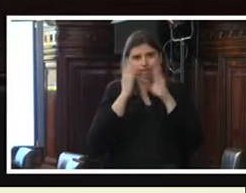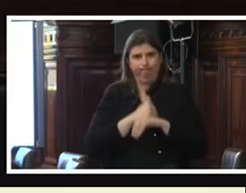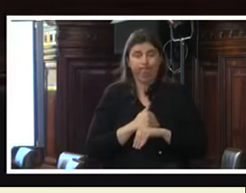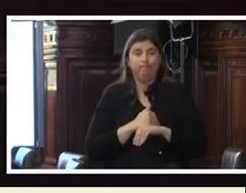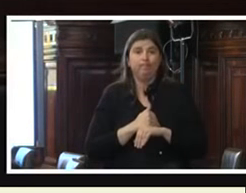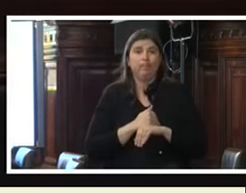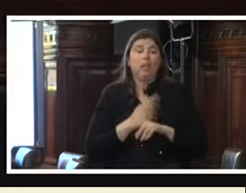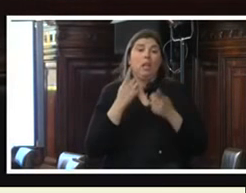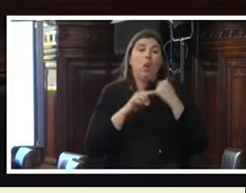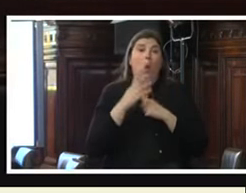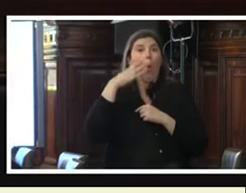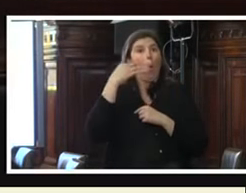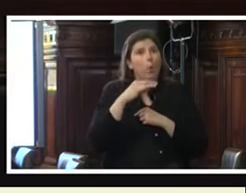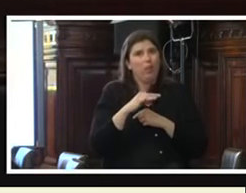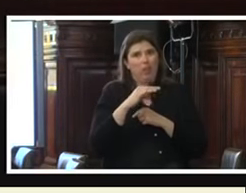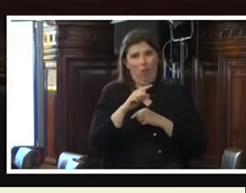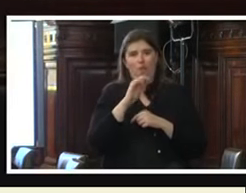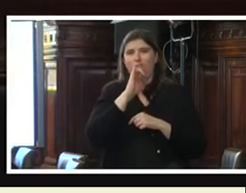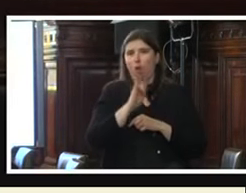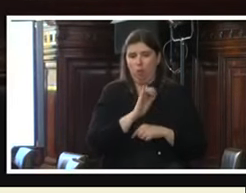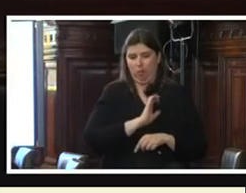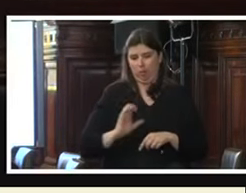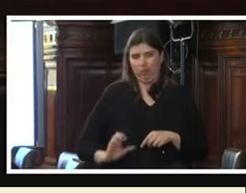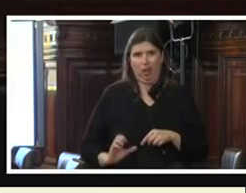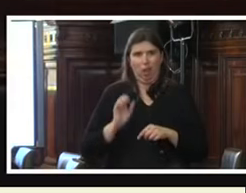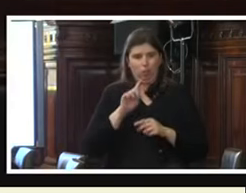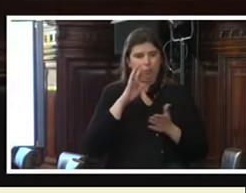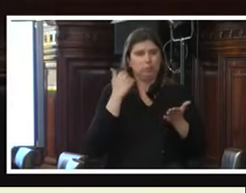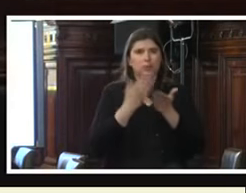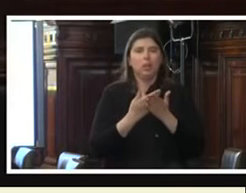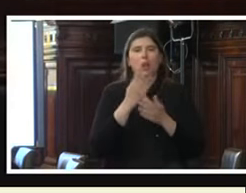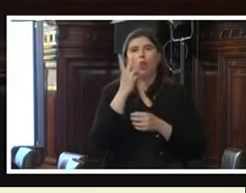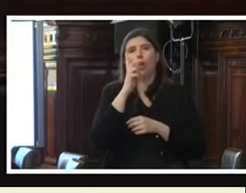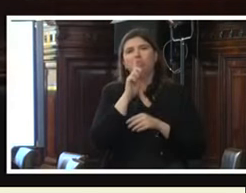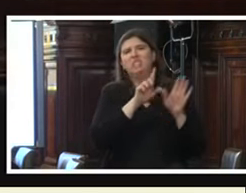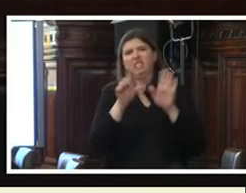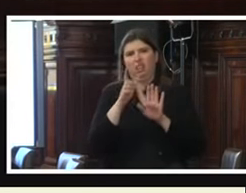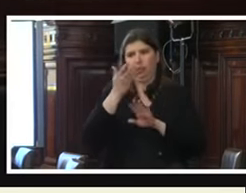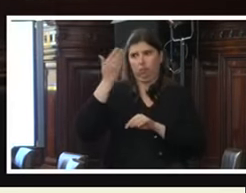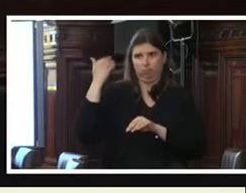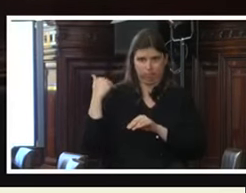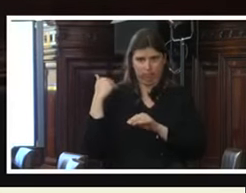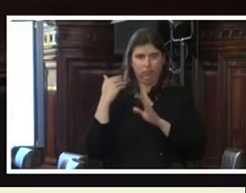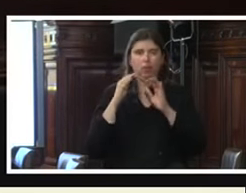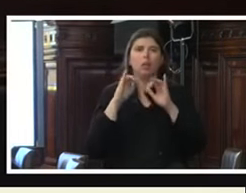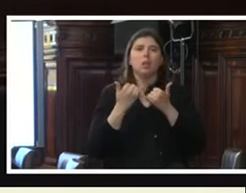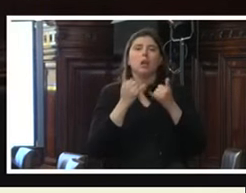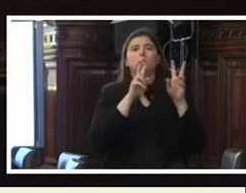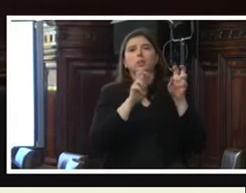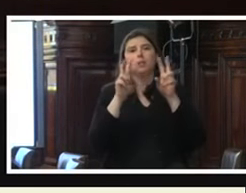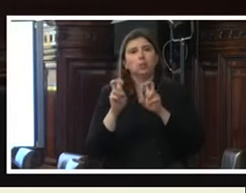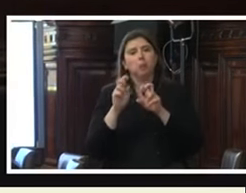el único informe de estado de la situación de la persona adulta mayor presentado en el 2007 7 donde la temática se encuentra totalmente